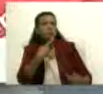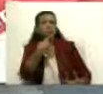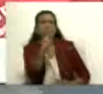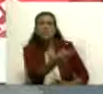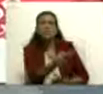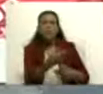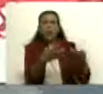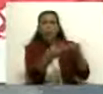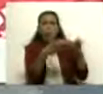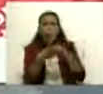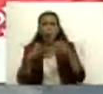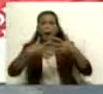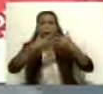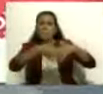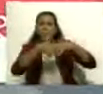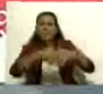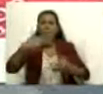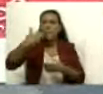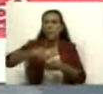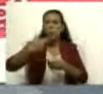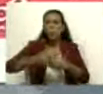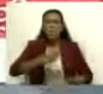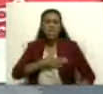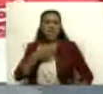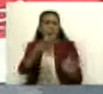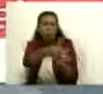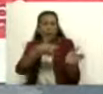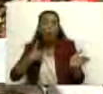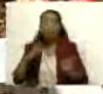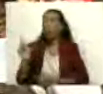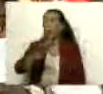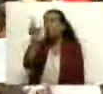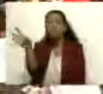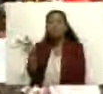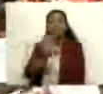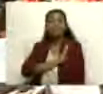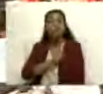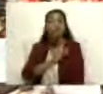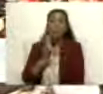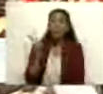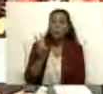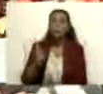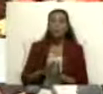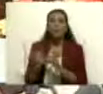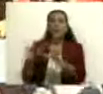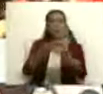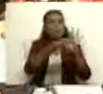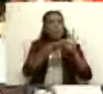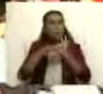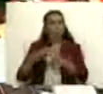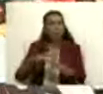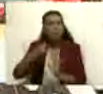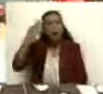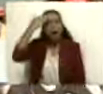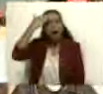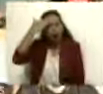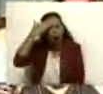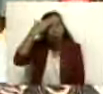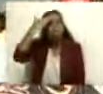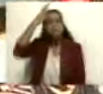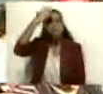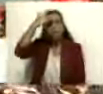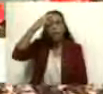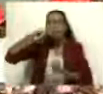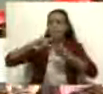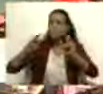todas esas transnacionales que el Esequibo es de Venezuela, que este es un pueblo unido, consciente, un pueblo de